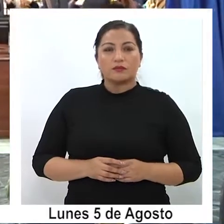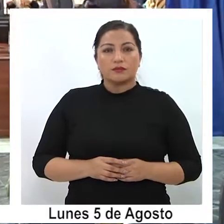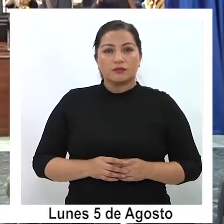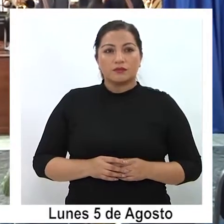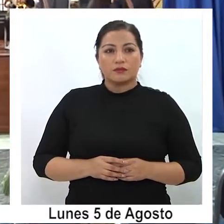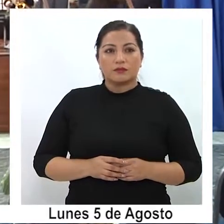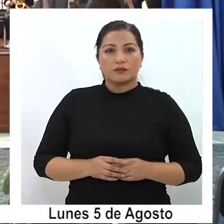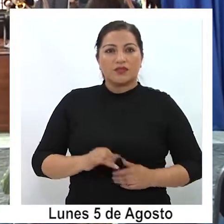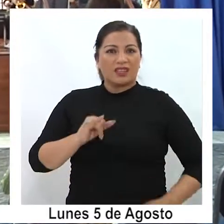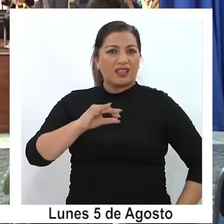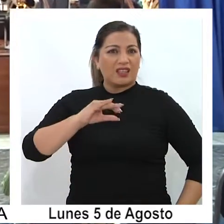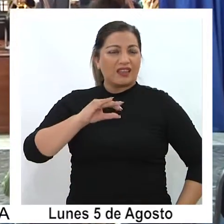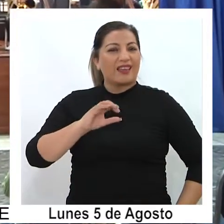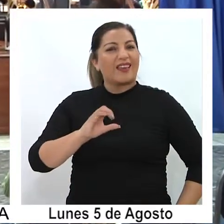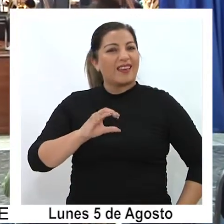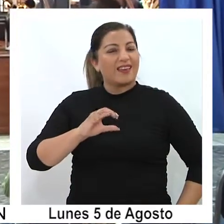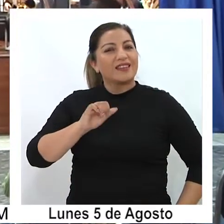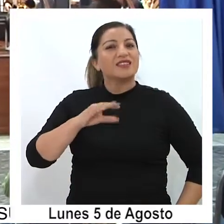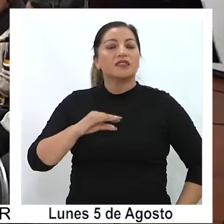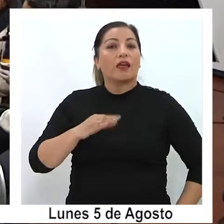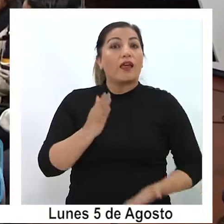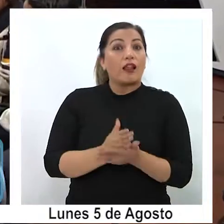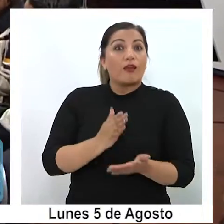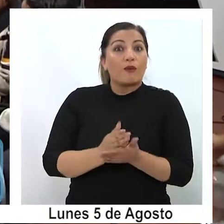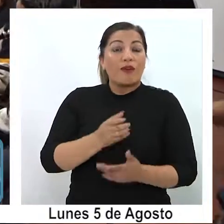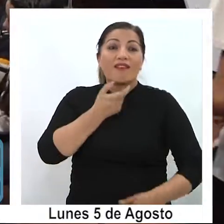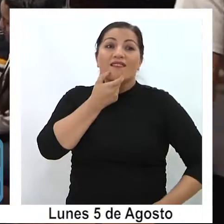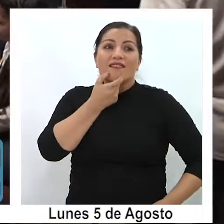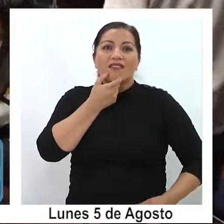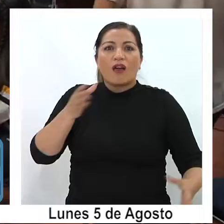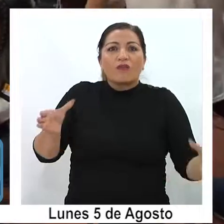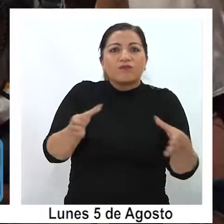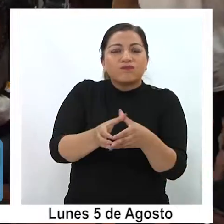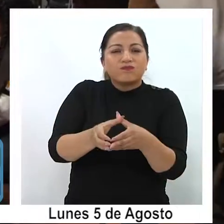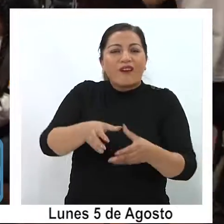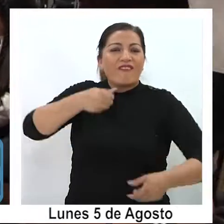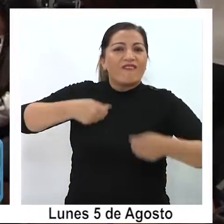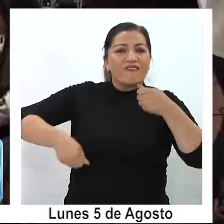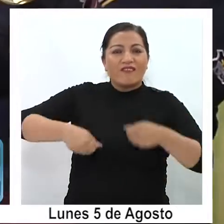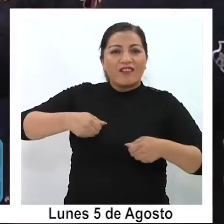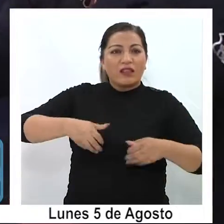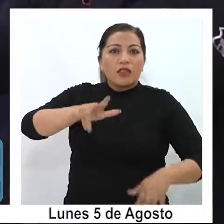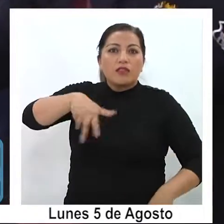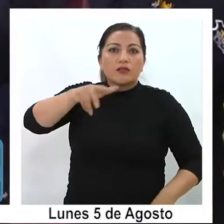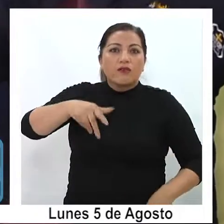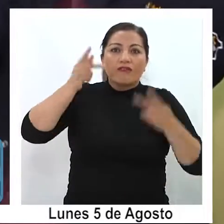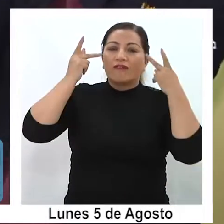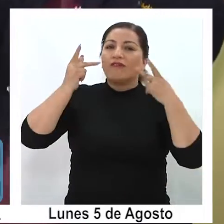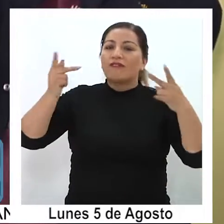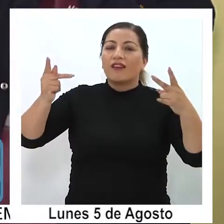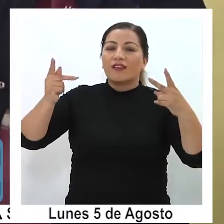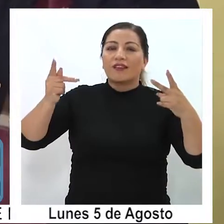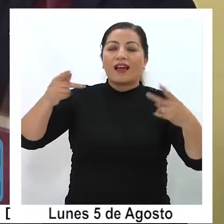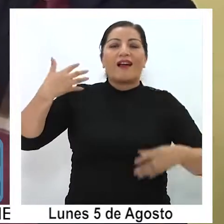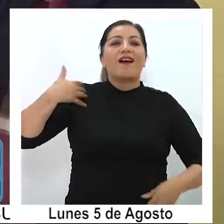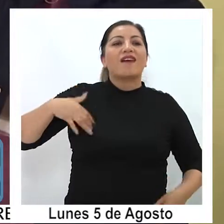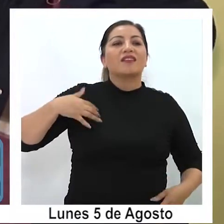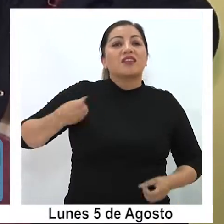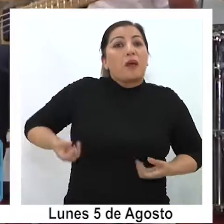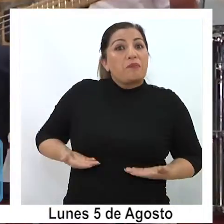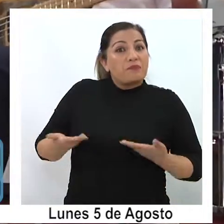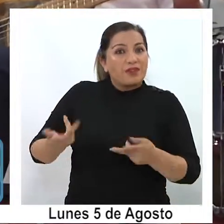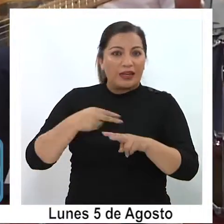La IEC Big Band del Colegio Inglés, integrada por 19 alumnos, viajará a Buenos Aires, Argentina, tras la